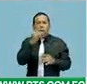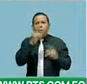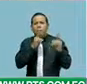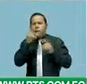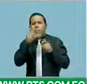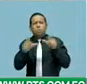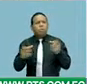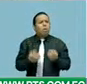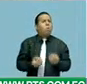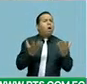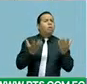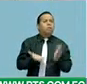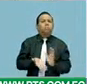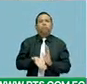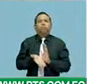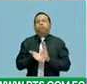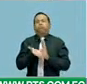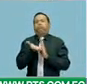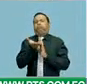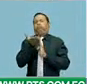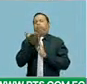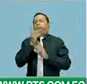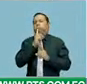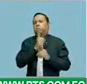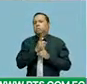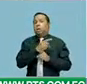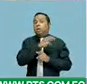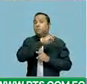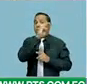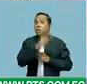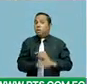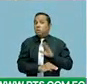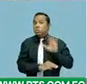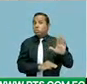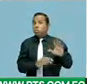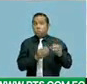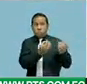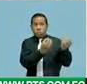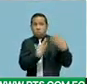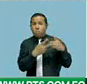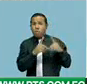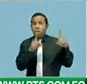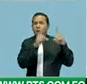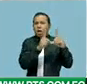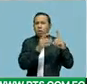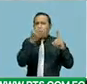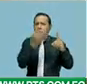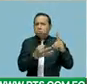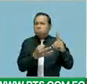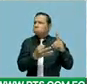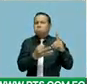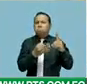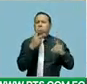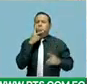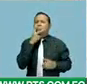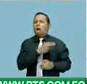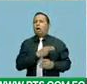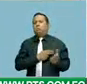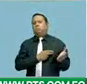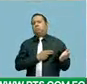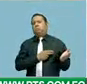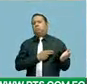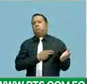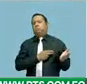fallecidos. Las cifras lamentablemente del Ministerio de Salud no son reales. Pero sobre aquello, el ministro de Salud se ha pronunciado en más de